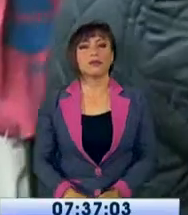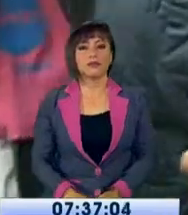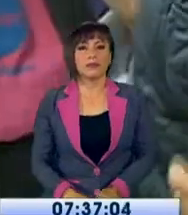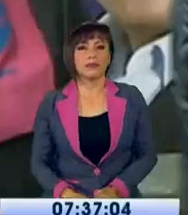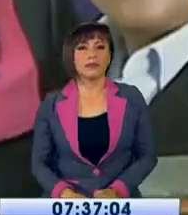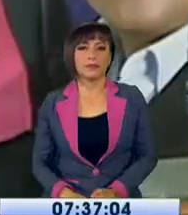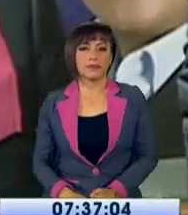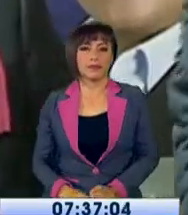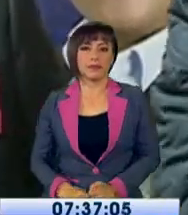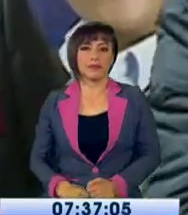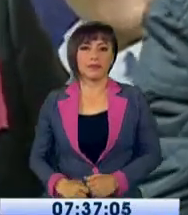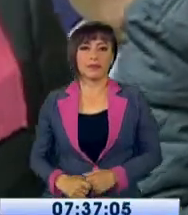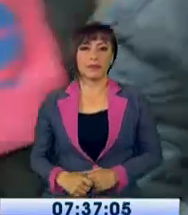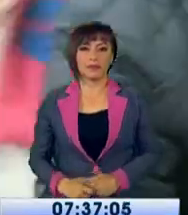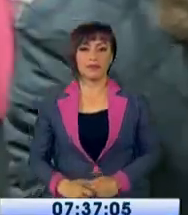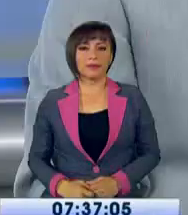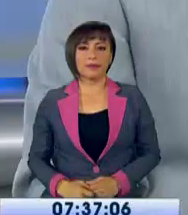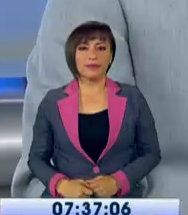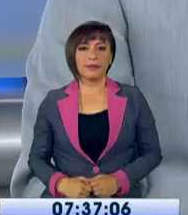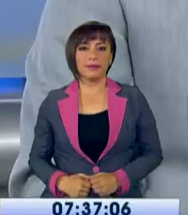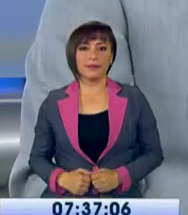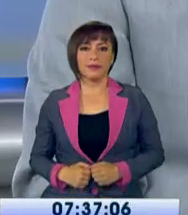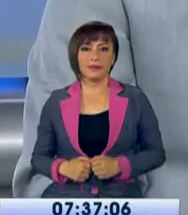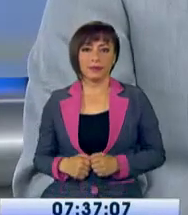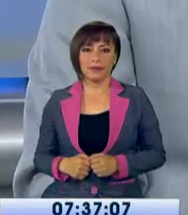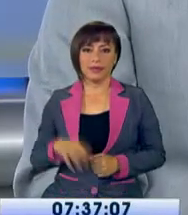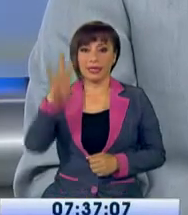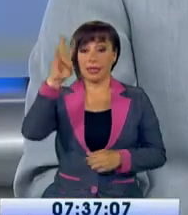Quito, informó Andrea Valareso.